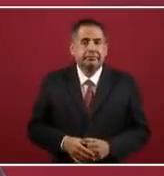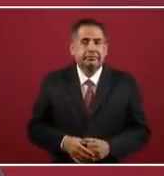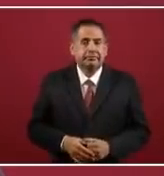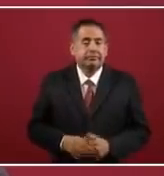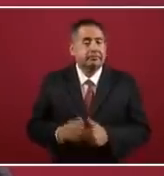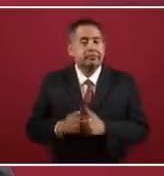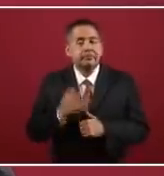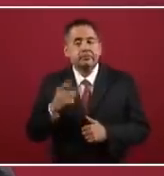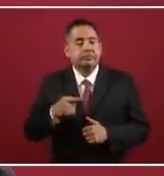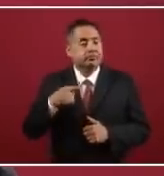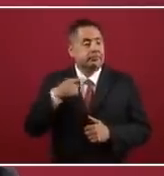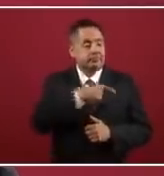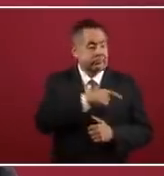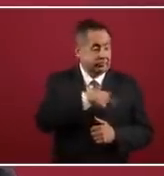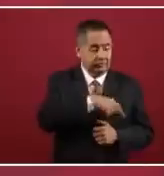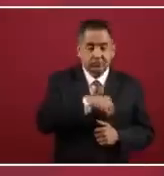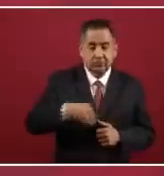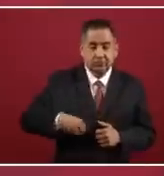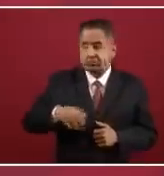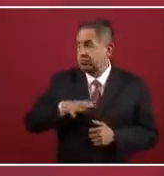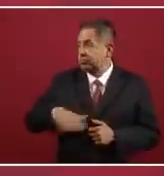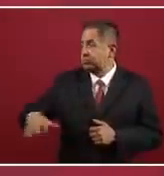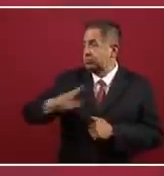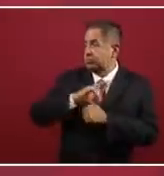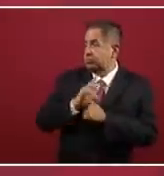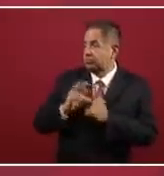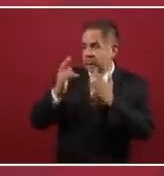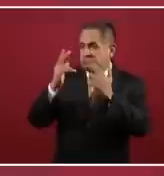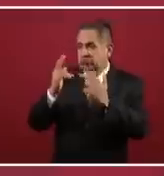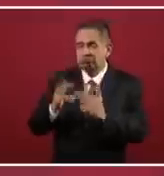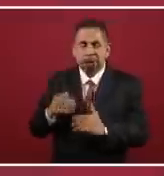por causar la ruina del país,